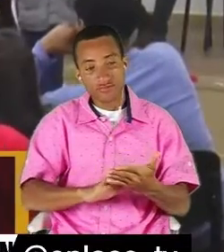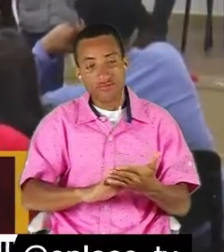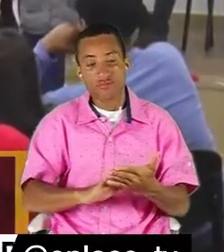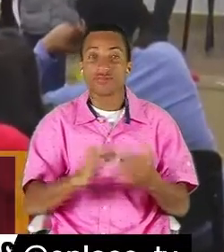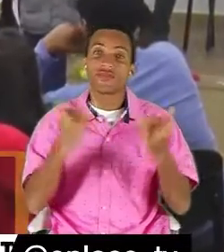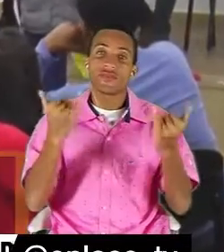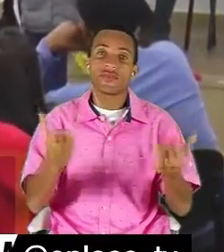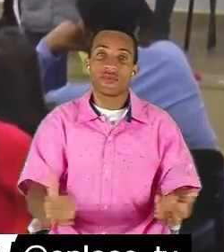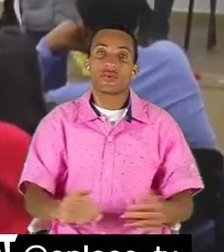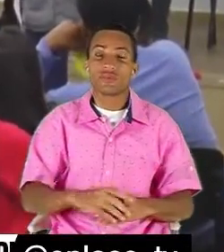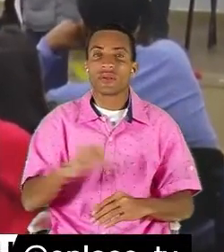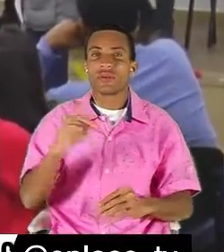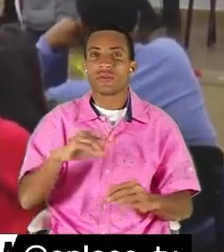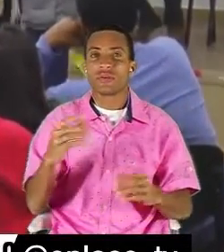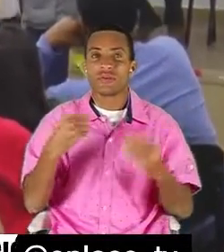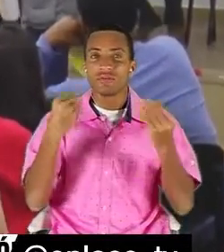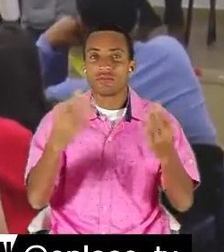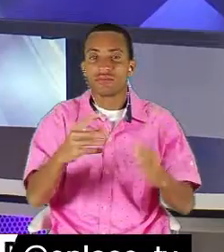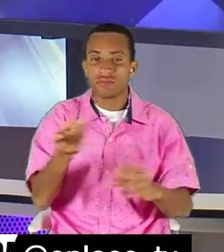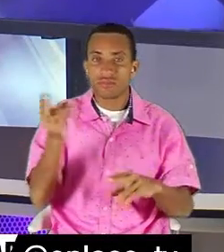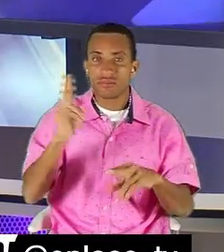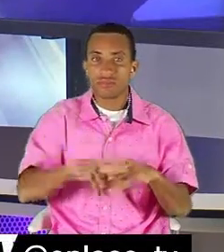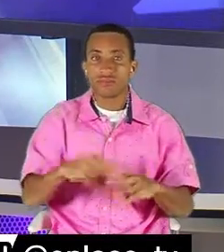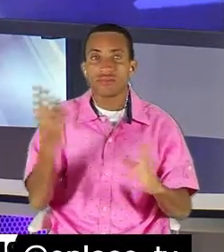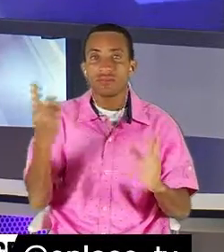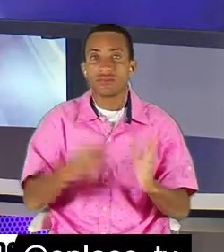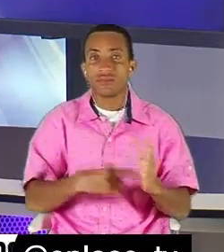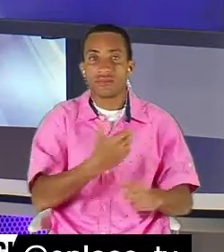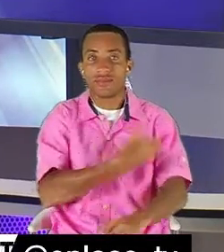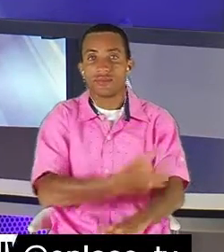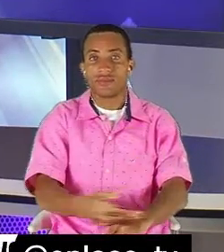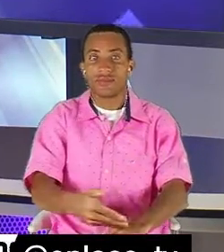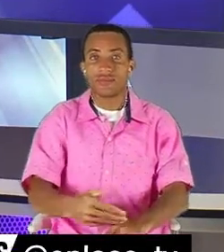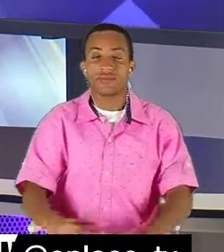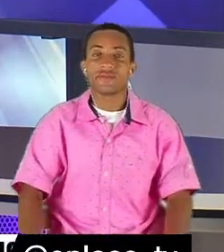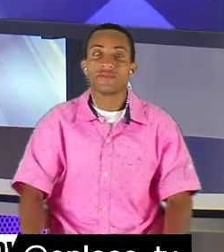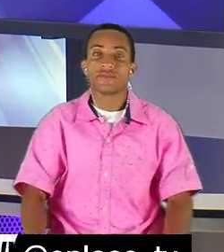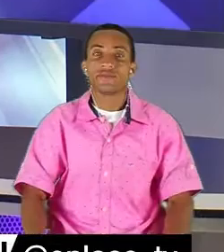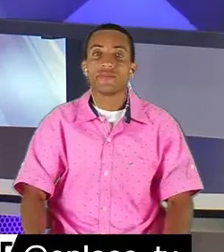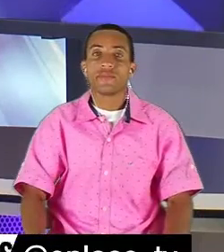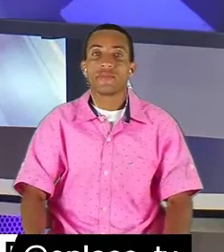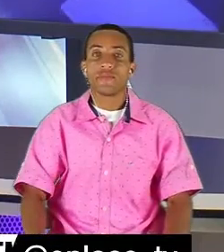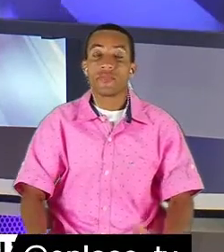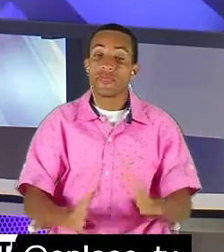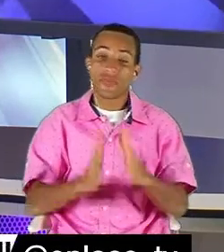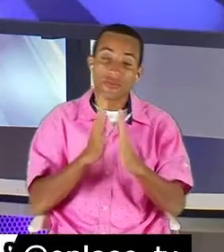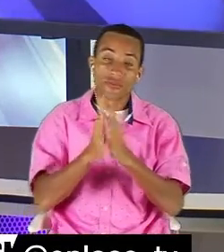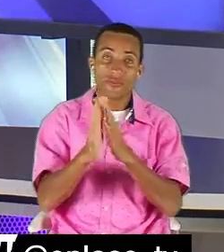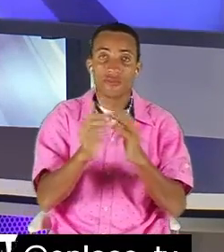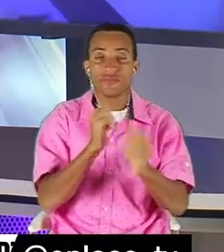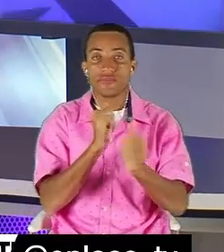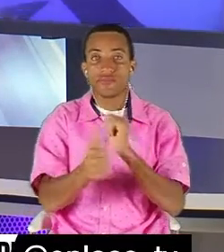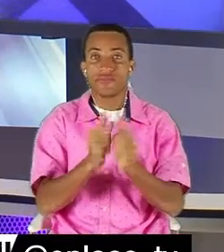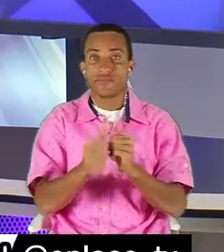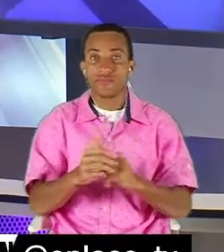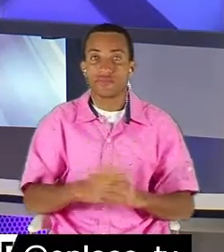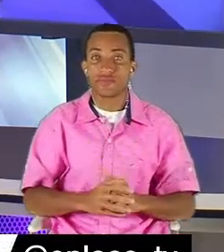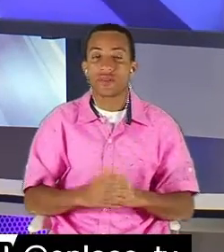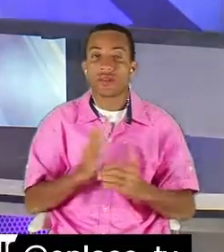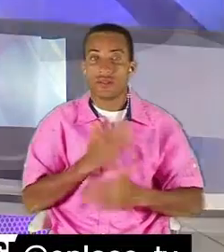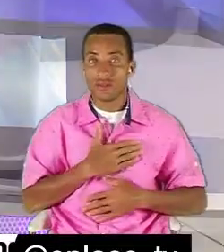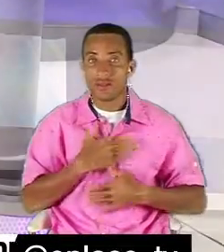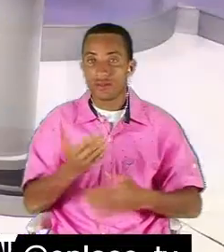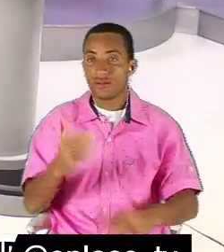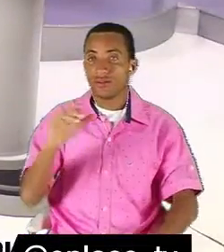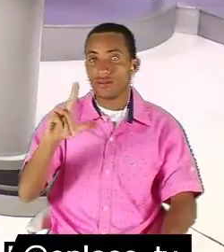jornada supera los 1.000 millones de pesos. Y llegó el momento de continuar con información deportiva en Enlace Noticias. Saludo a esta hora a